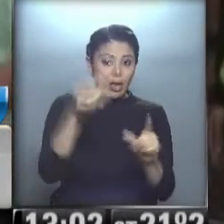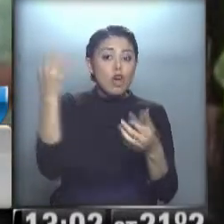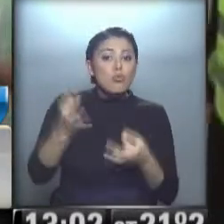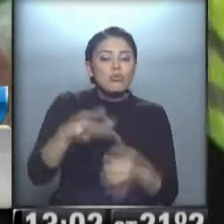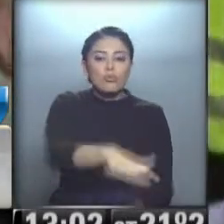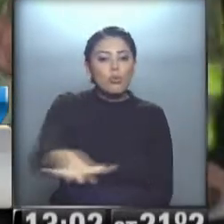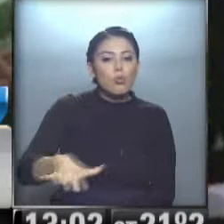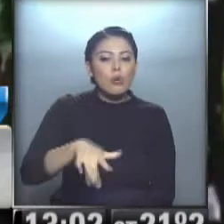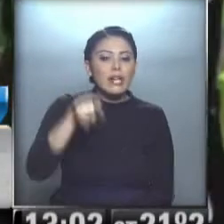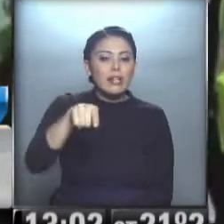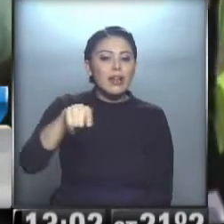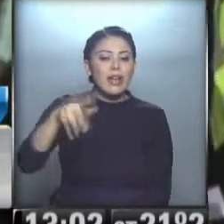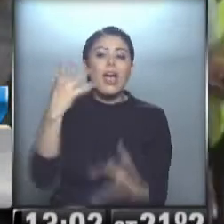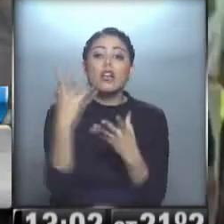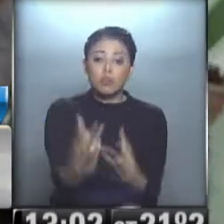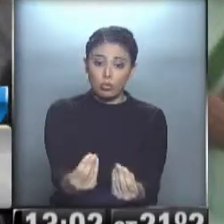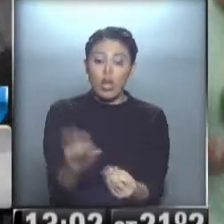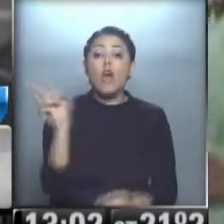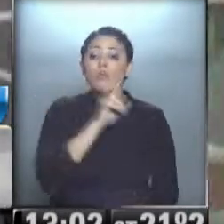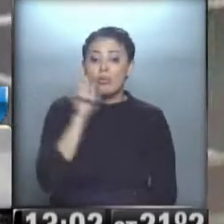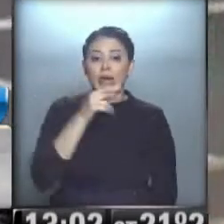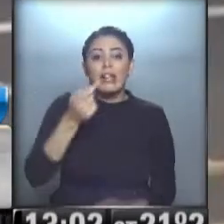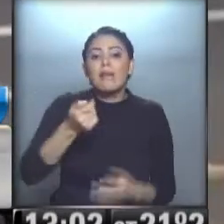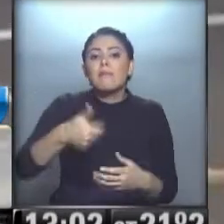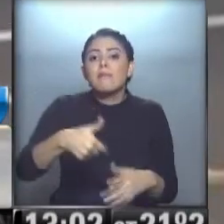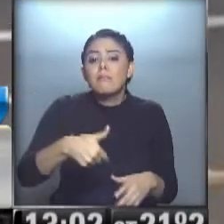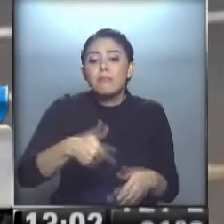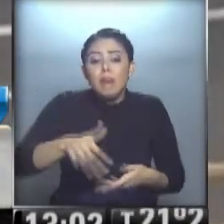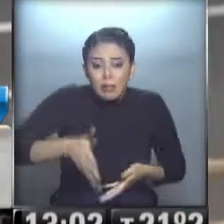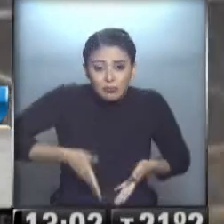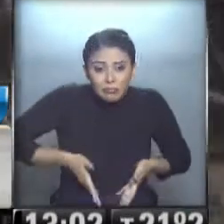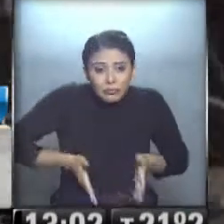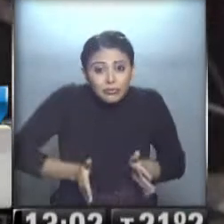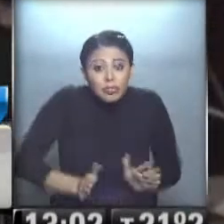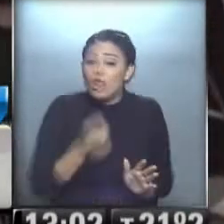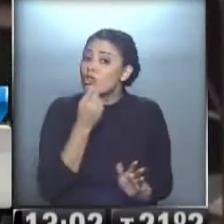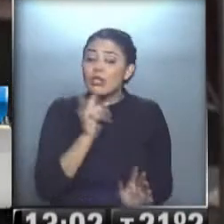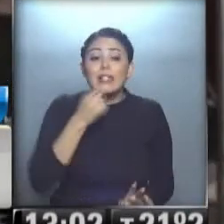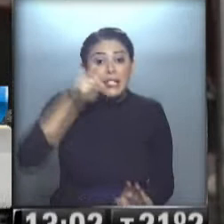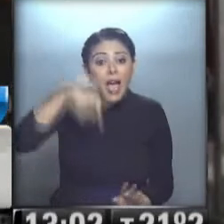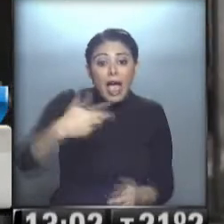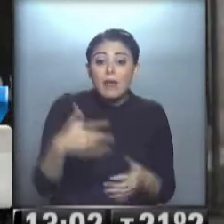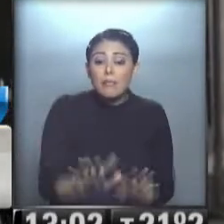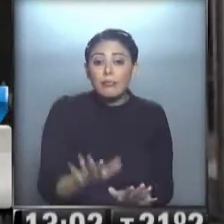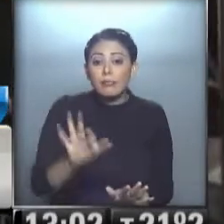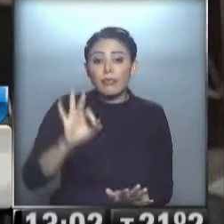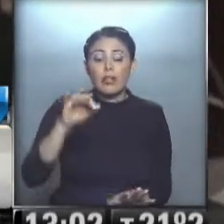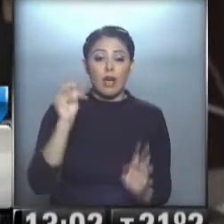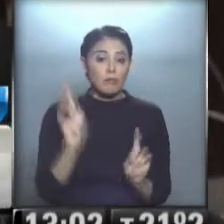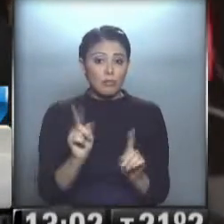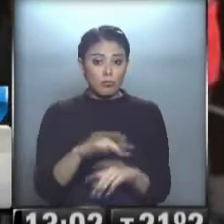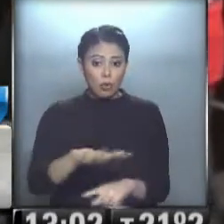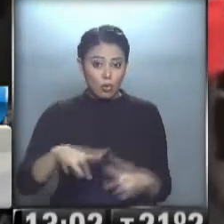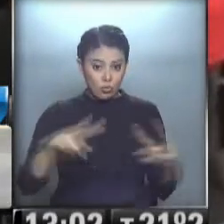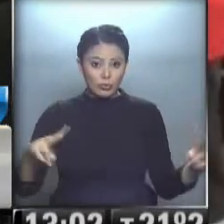lugar en el que la están asistiendo, a una mujer que está a punto de dar a luz. No sabemos si esto va a ocurrir allí en la autopista.